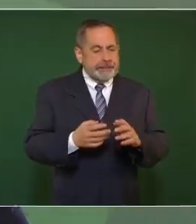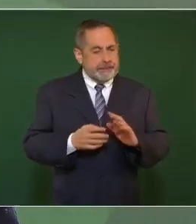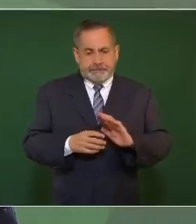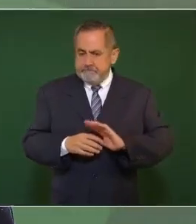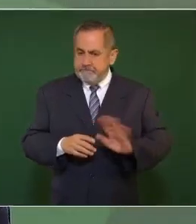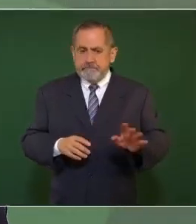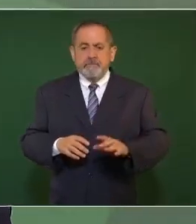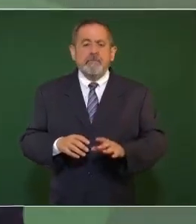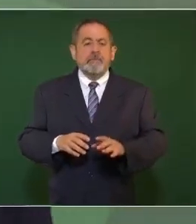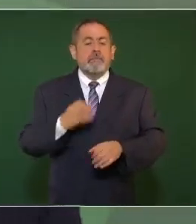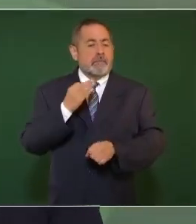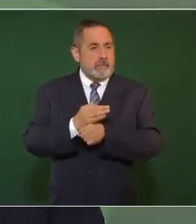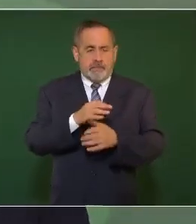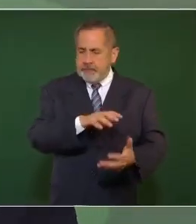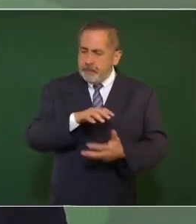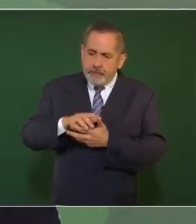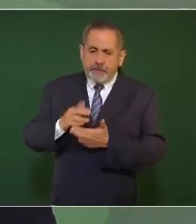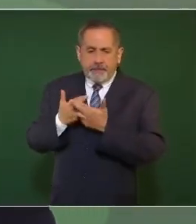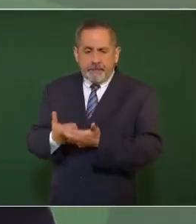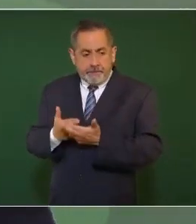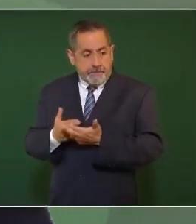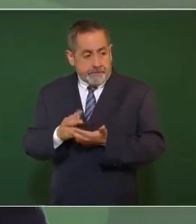liberado y se utilizan